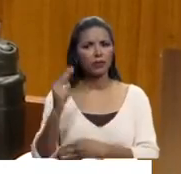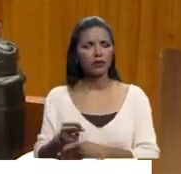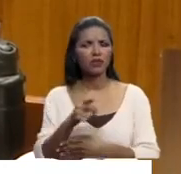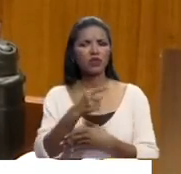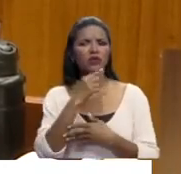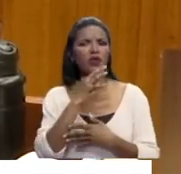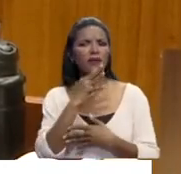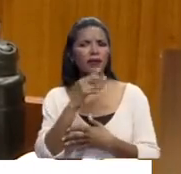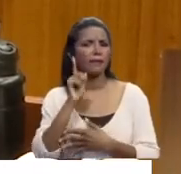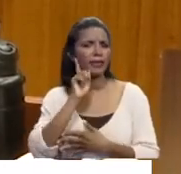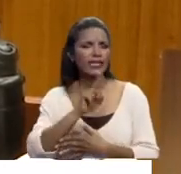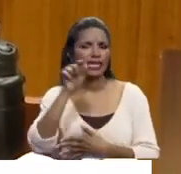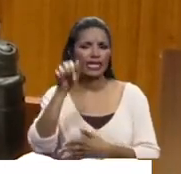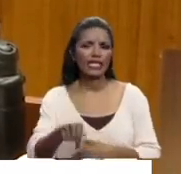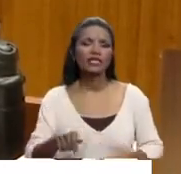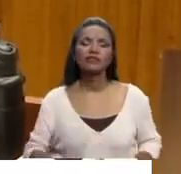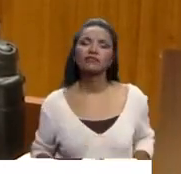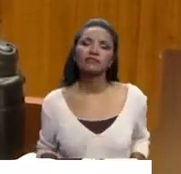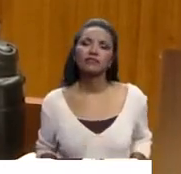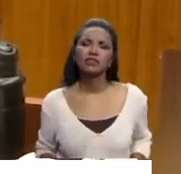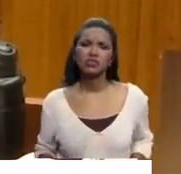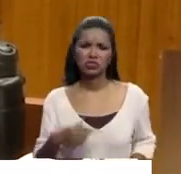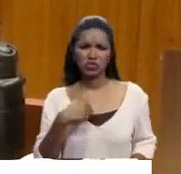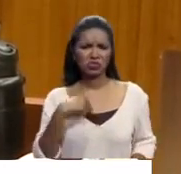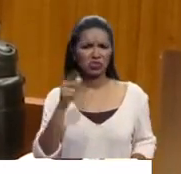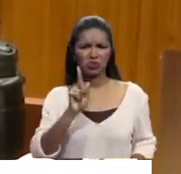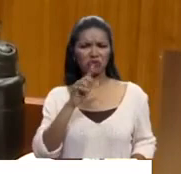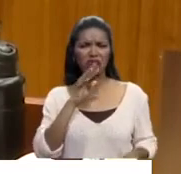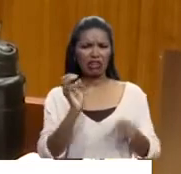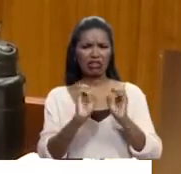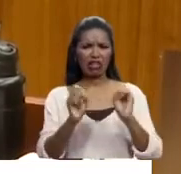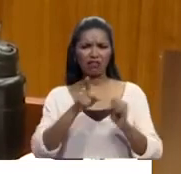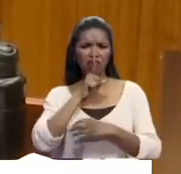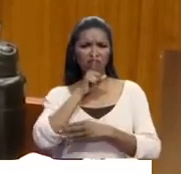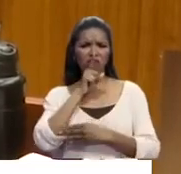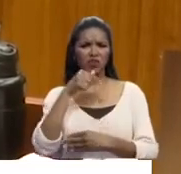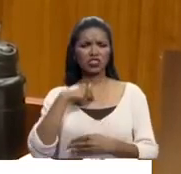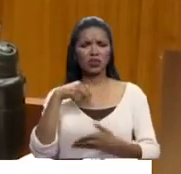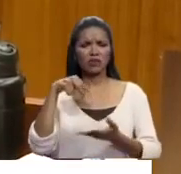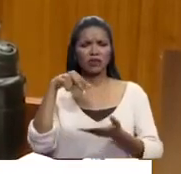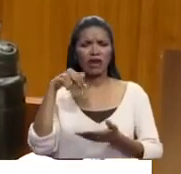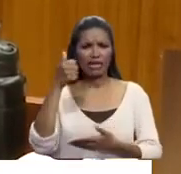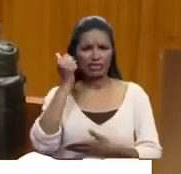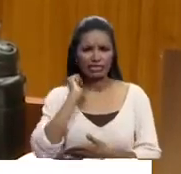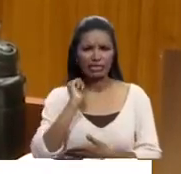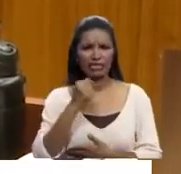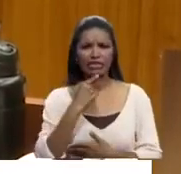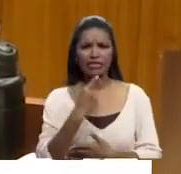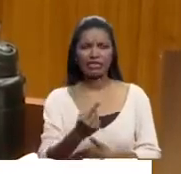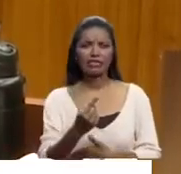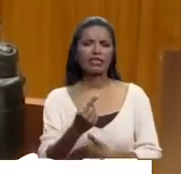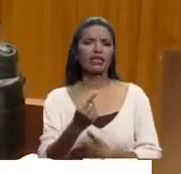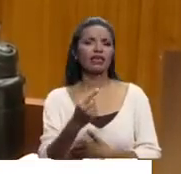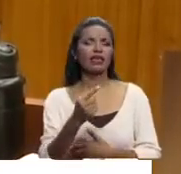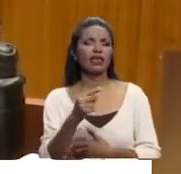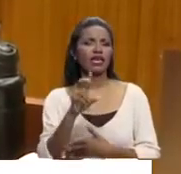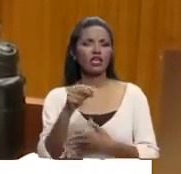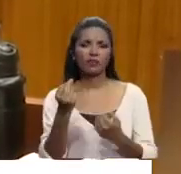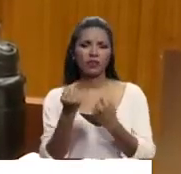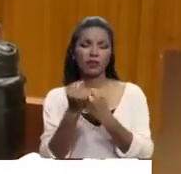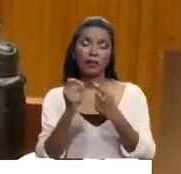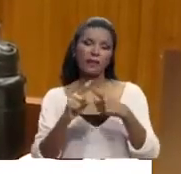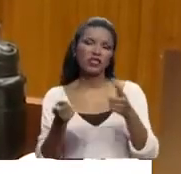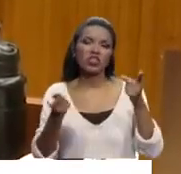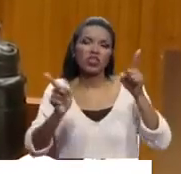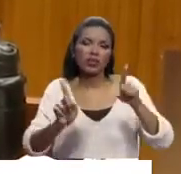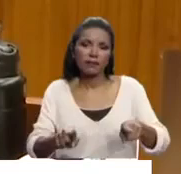verdad mentirle a la gente aquí. Y eso es lo que a mí me da vergüenza. Yo no iba a hablar, porque yo me paré firme ayer en mi posición en el debate. Pero eso es lo que